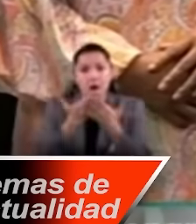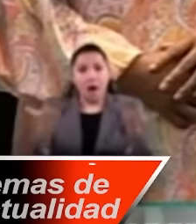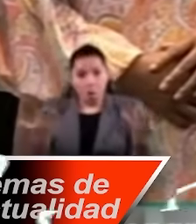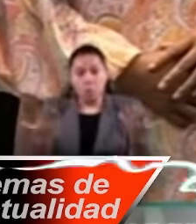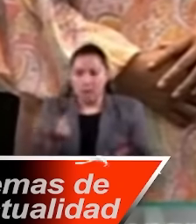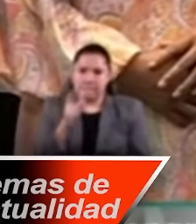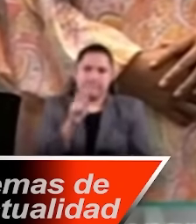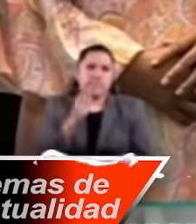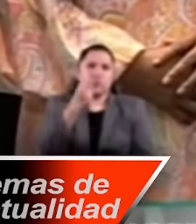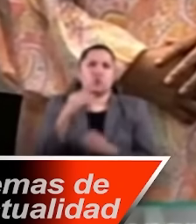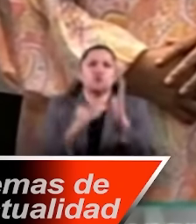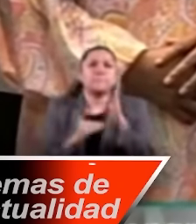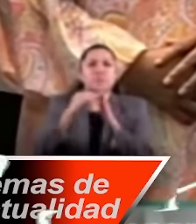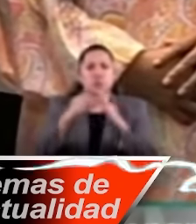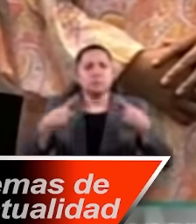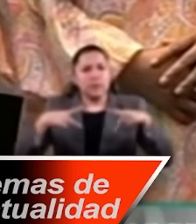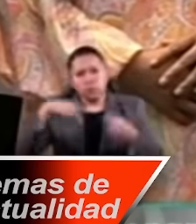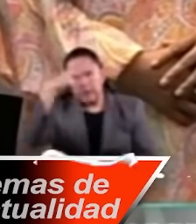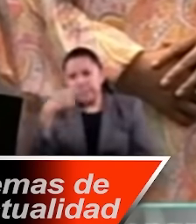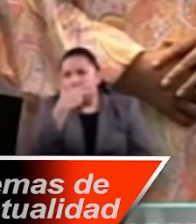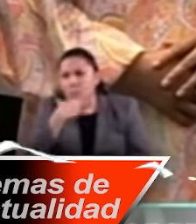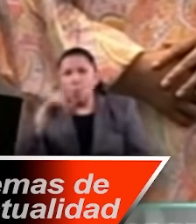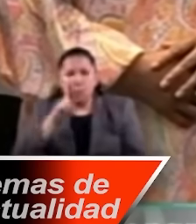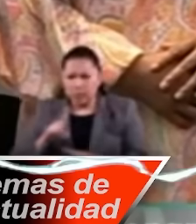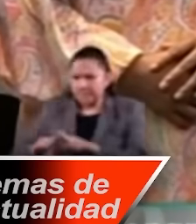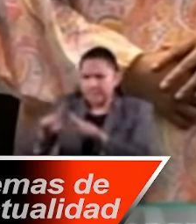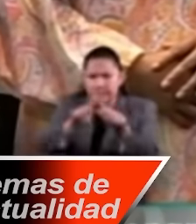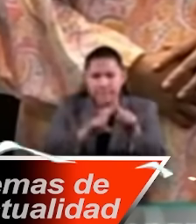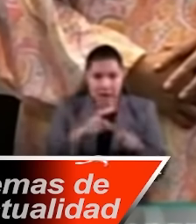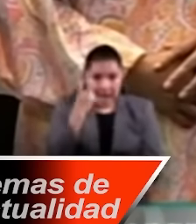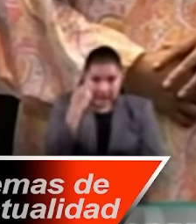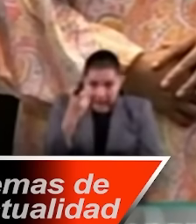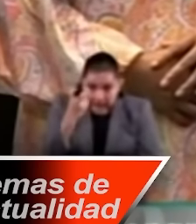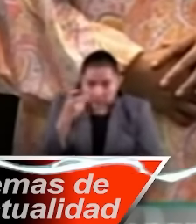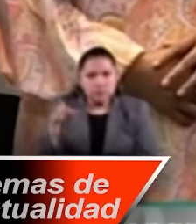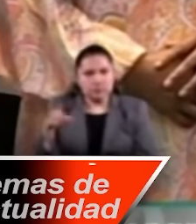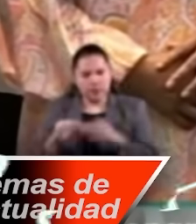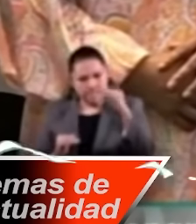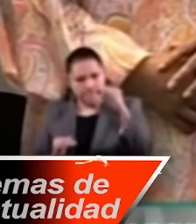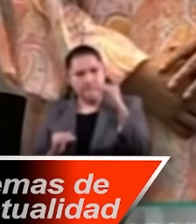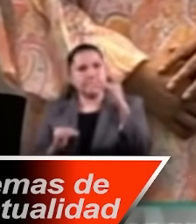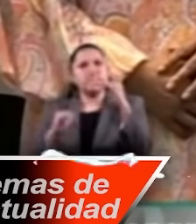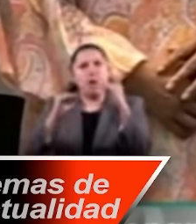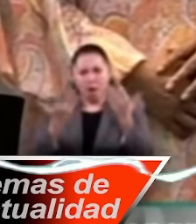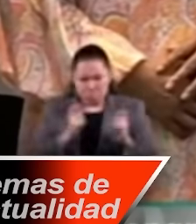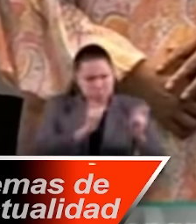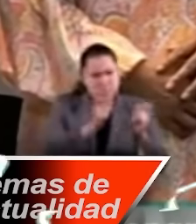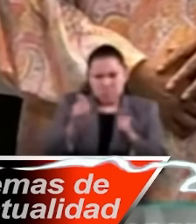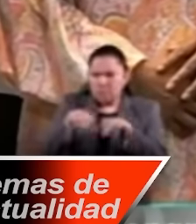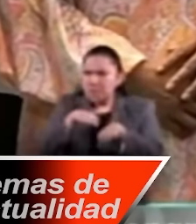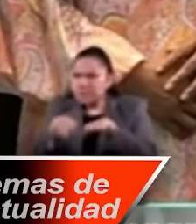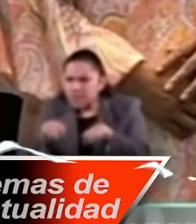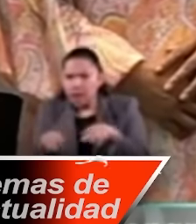de mexicanas y mexicanos. Máximos históricos de salario promedio, llegando a